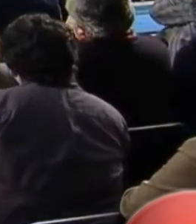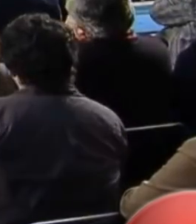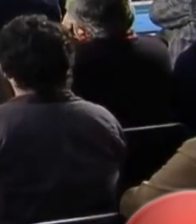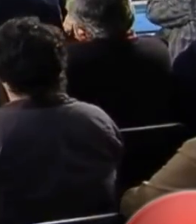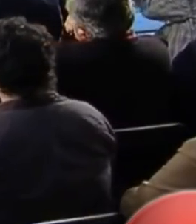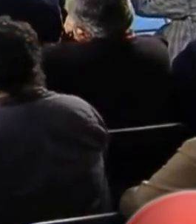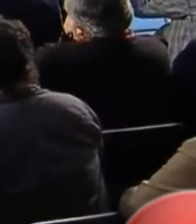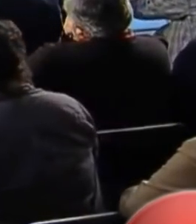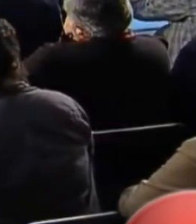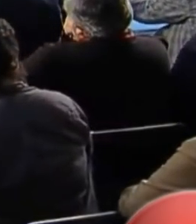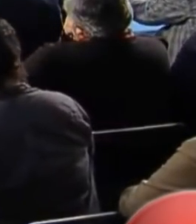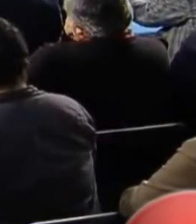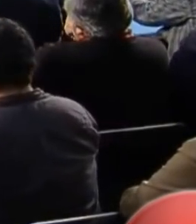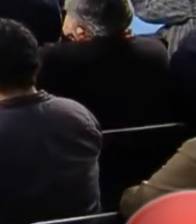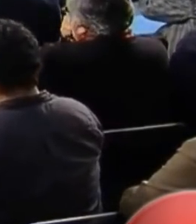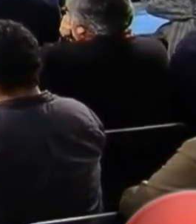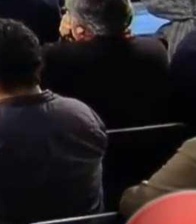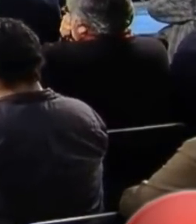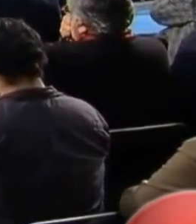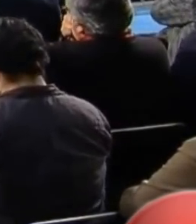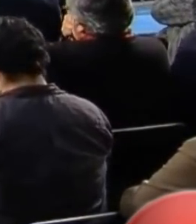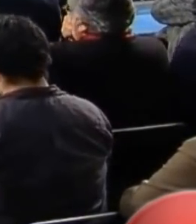porque